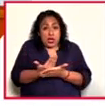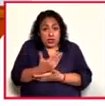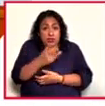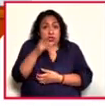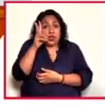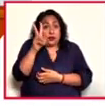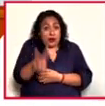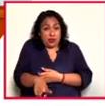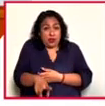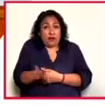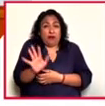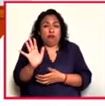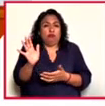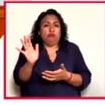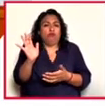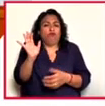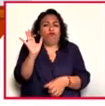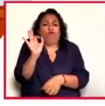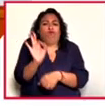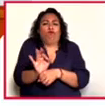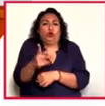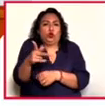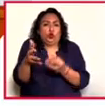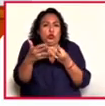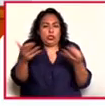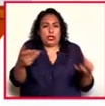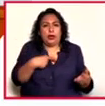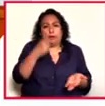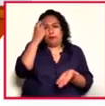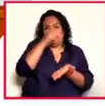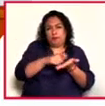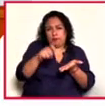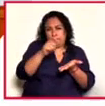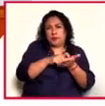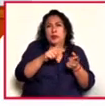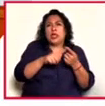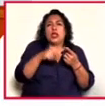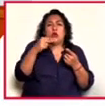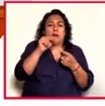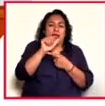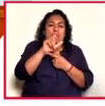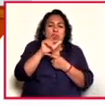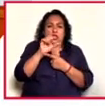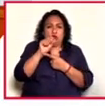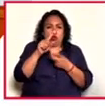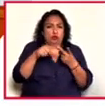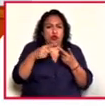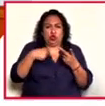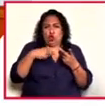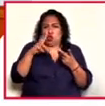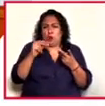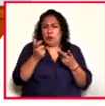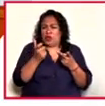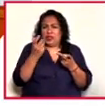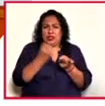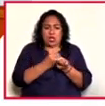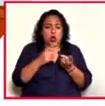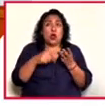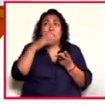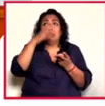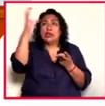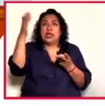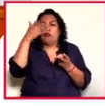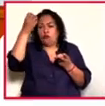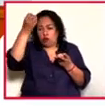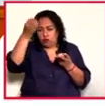abrazado de su tierra. El autor de composiciones como Arriero Somos, No Soy Monedita de Oro, Del Cielo Cayó Una Rosa y Anillo